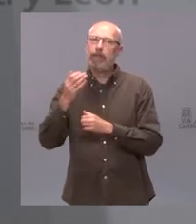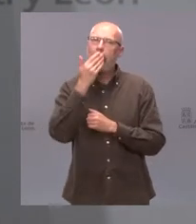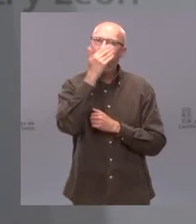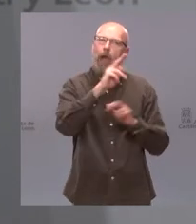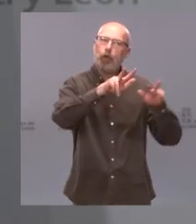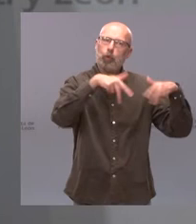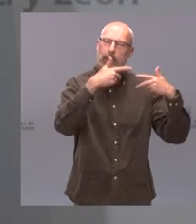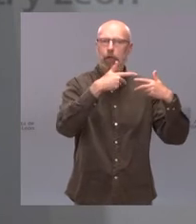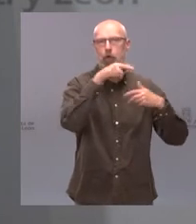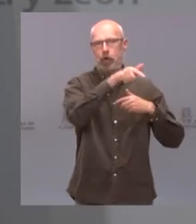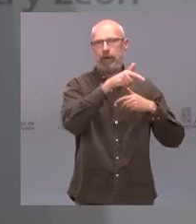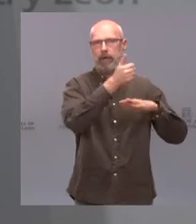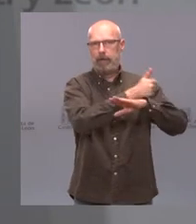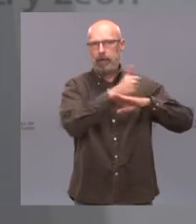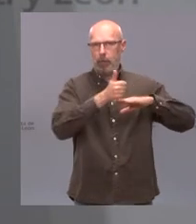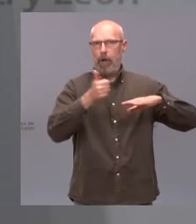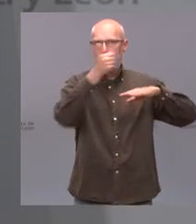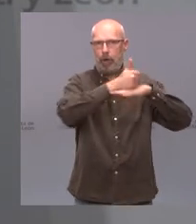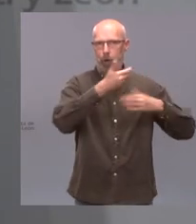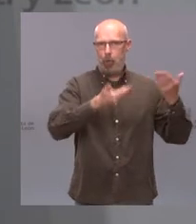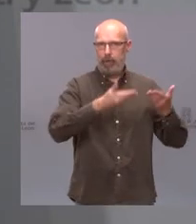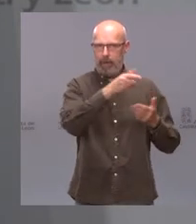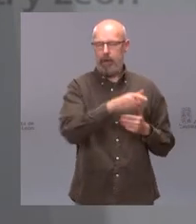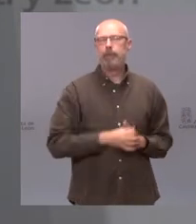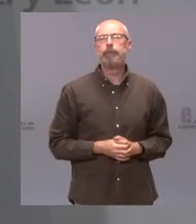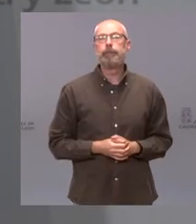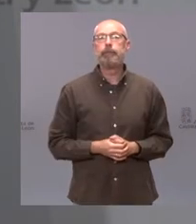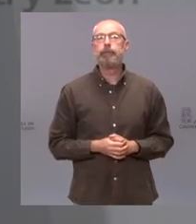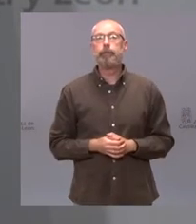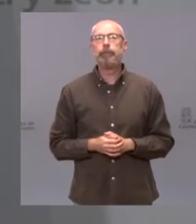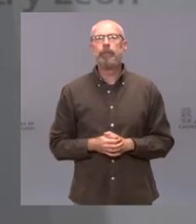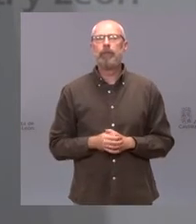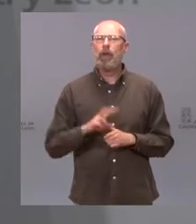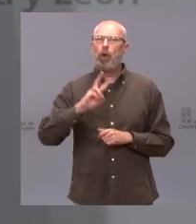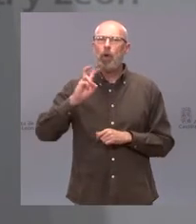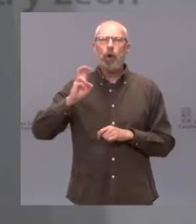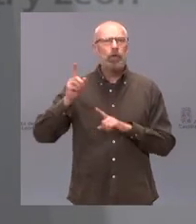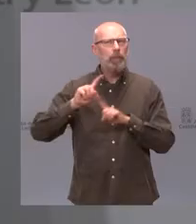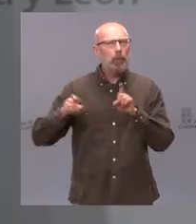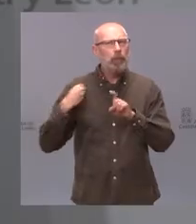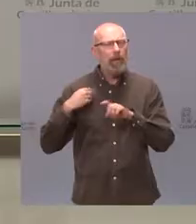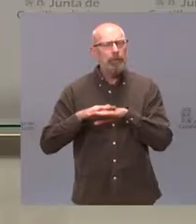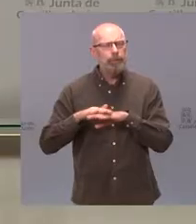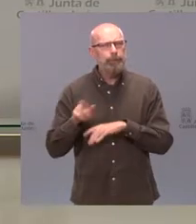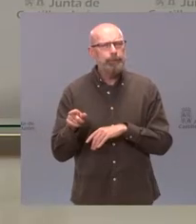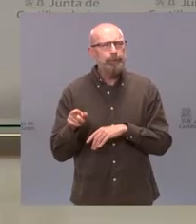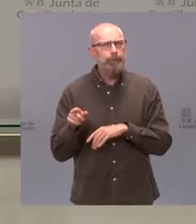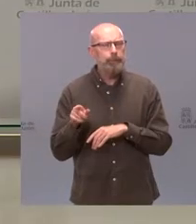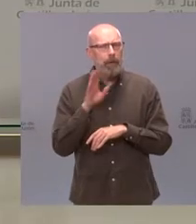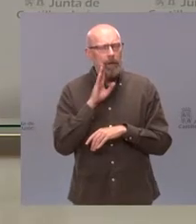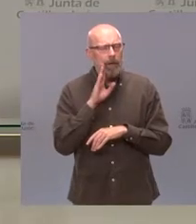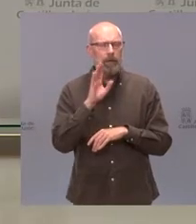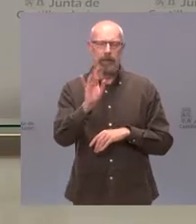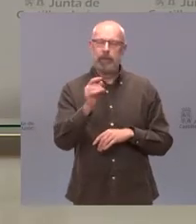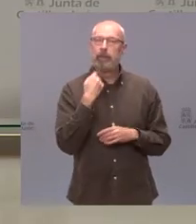parte del Tribunal Superior de Justicia. Sobre la otra pregunta era, perdóname. Sí, y si